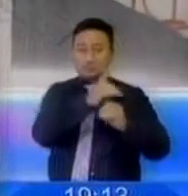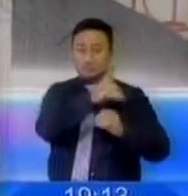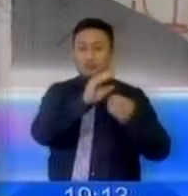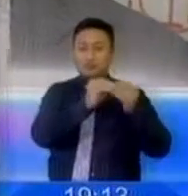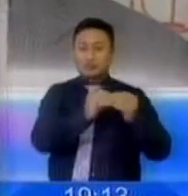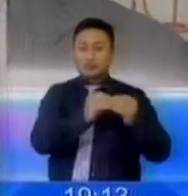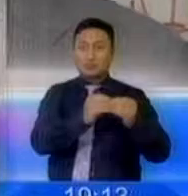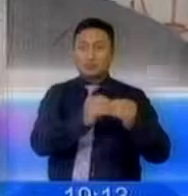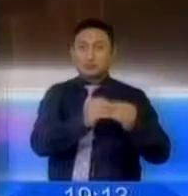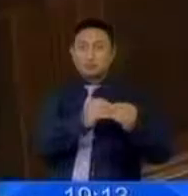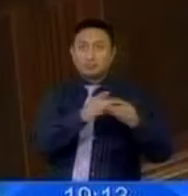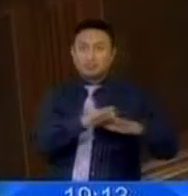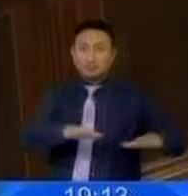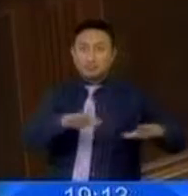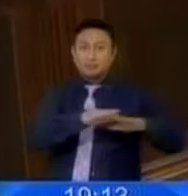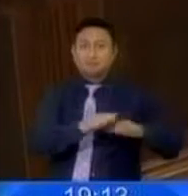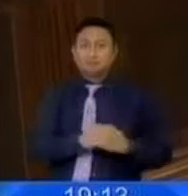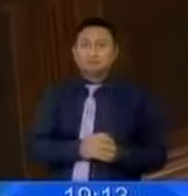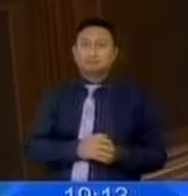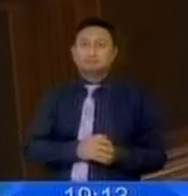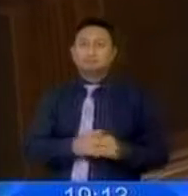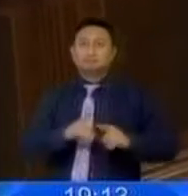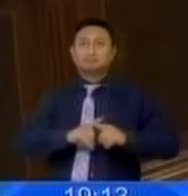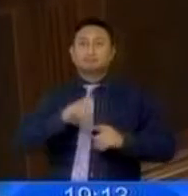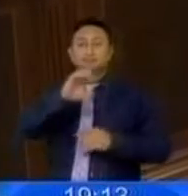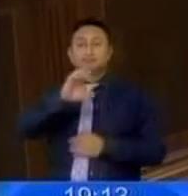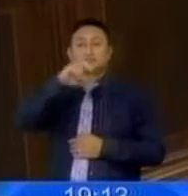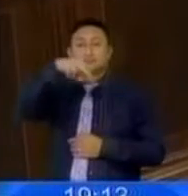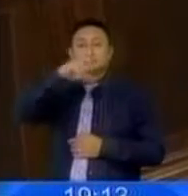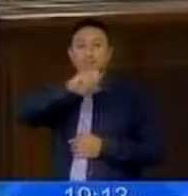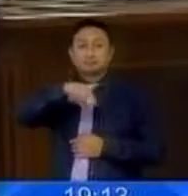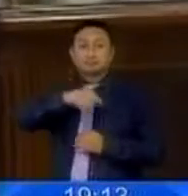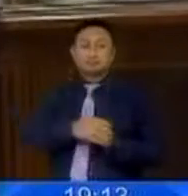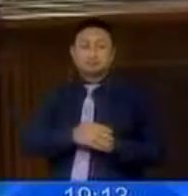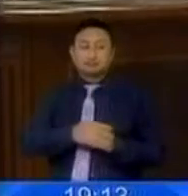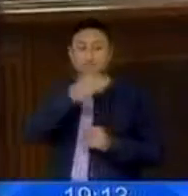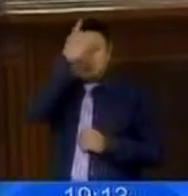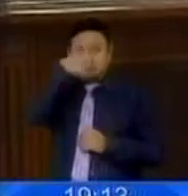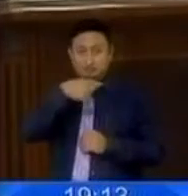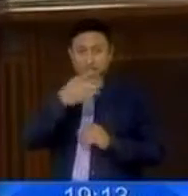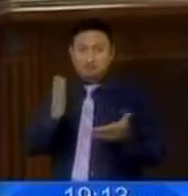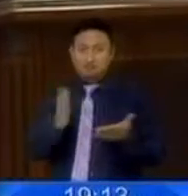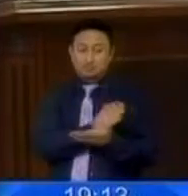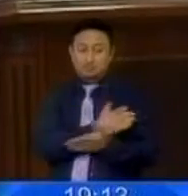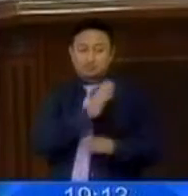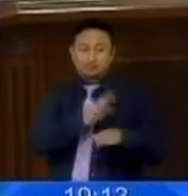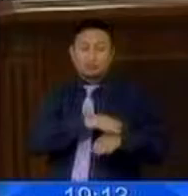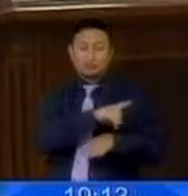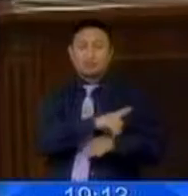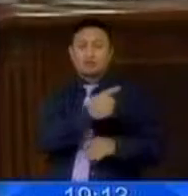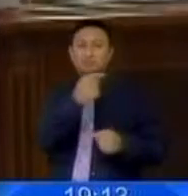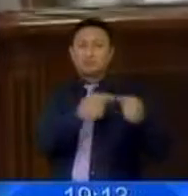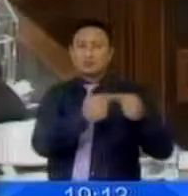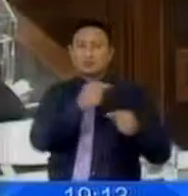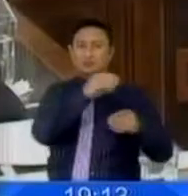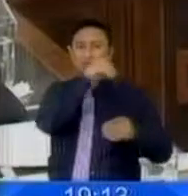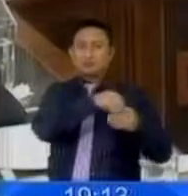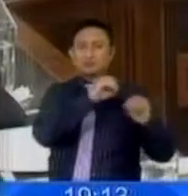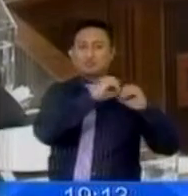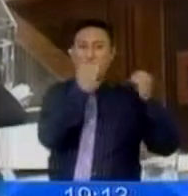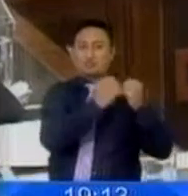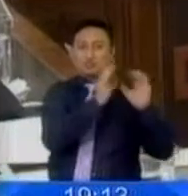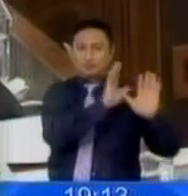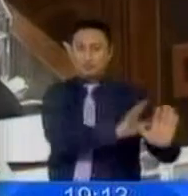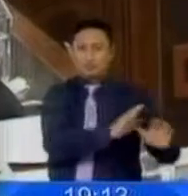formación de las bases. Sin embargo, el CNE Transitorio dejó sin efecto esta resolución en vista de que se trataría de un conflicto interno del